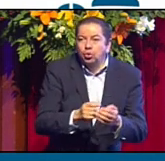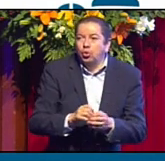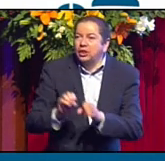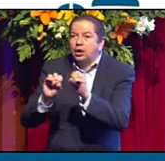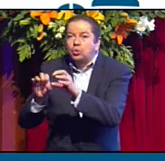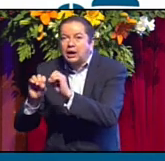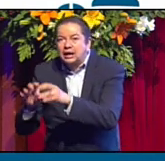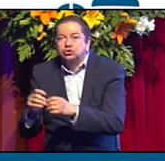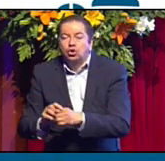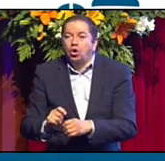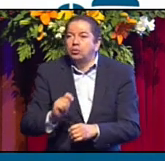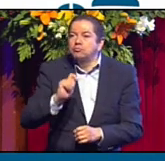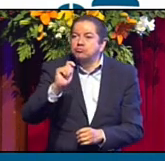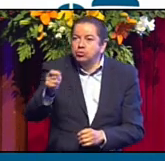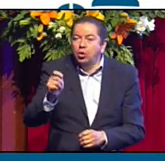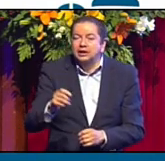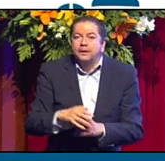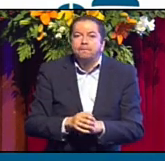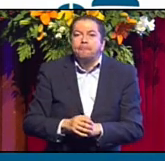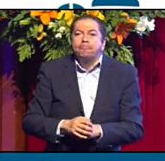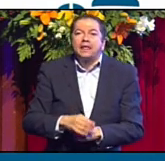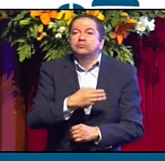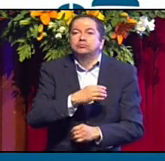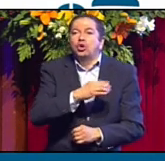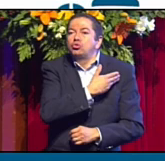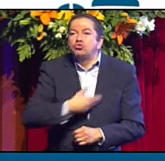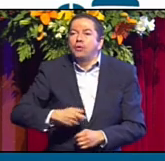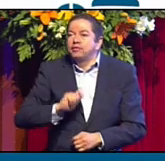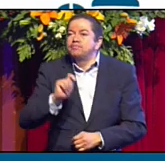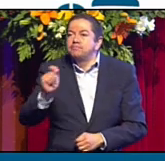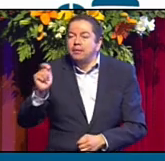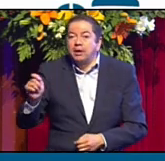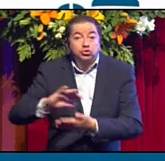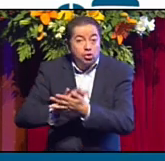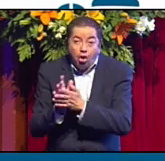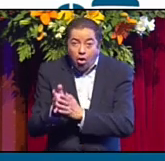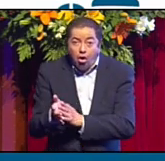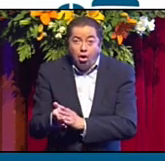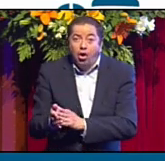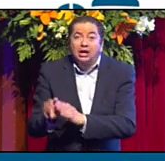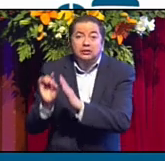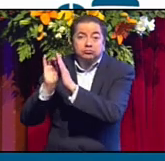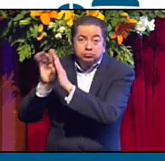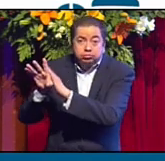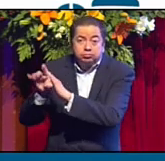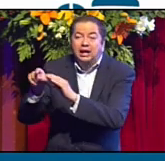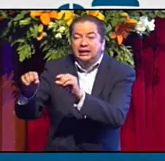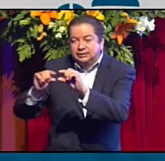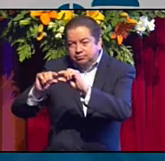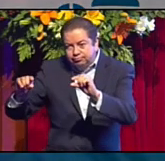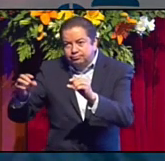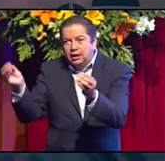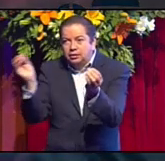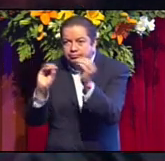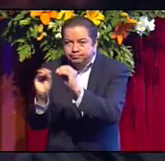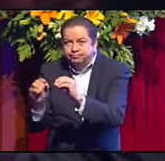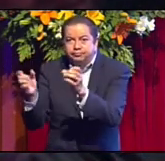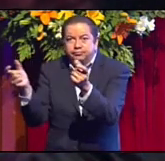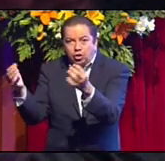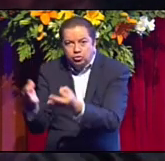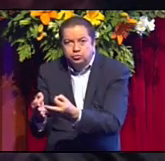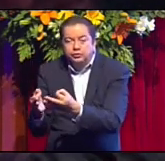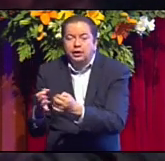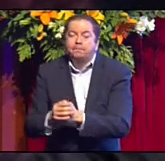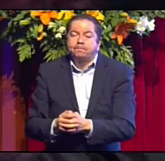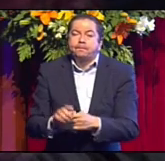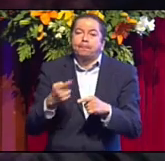de educación, lo que entregamos en subvenciones. Bueno, ese dinero efectivamente está en esta línea. Tenemos un